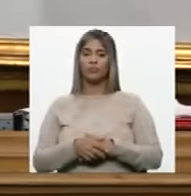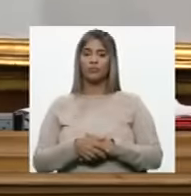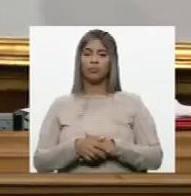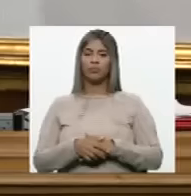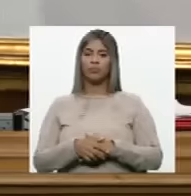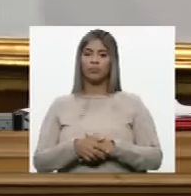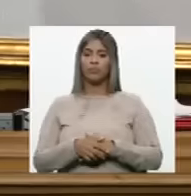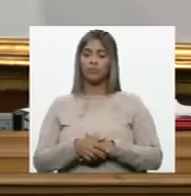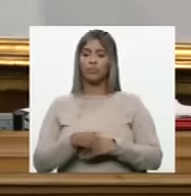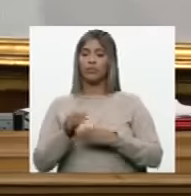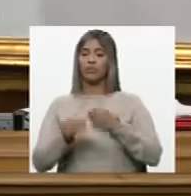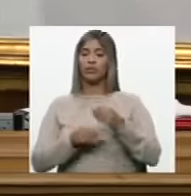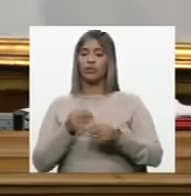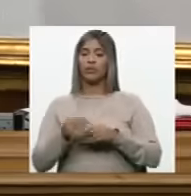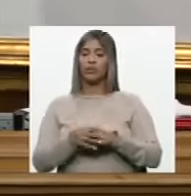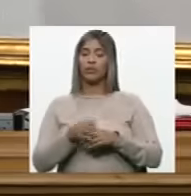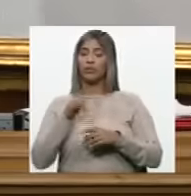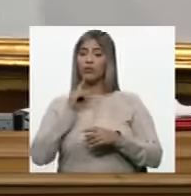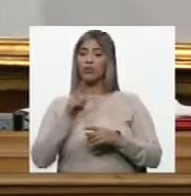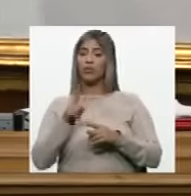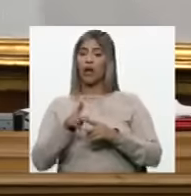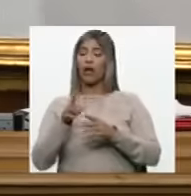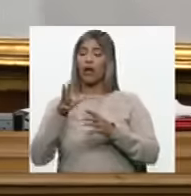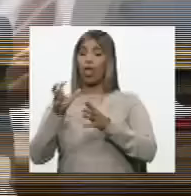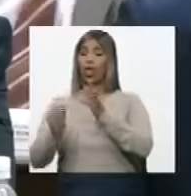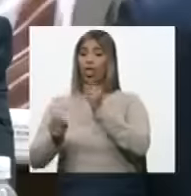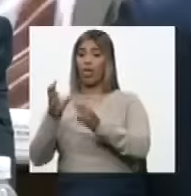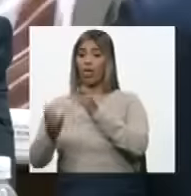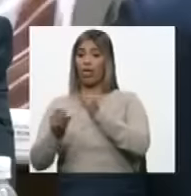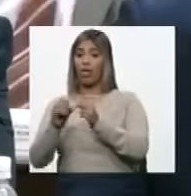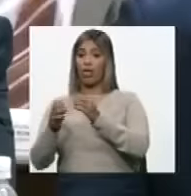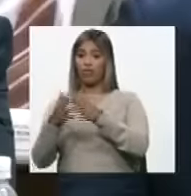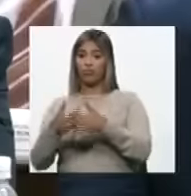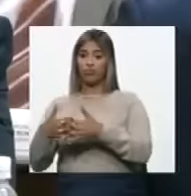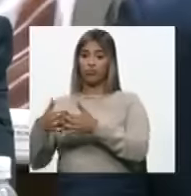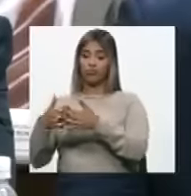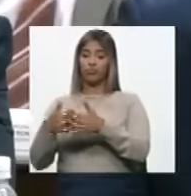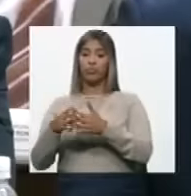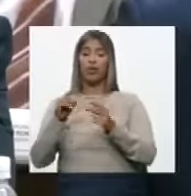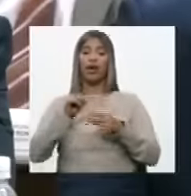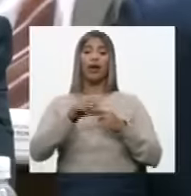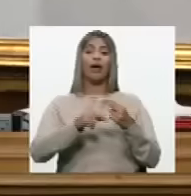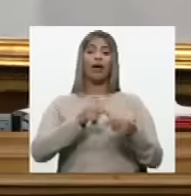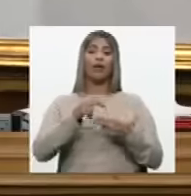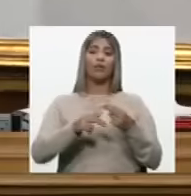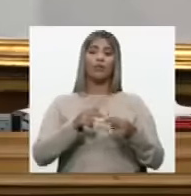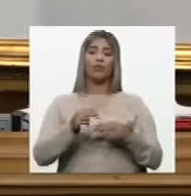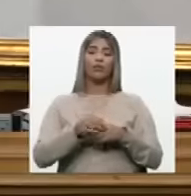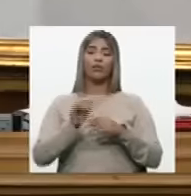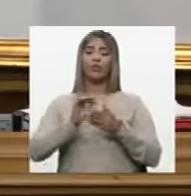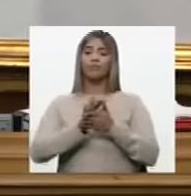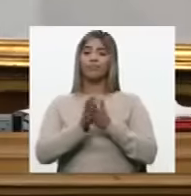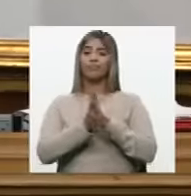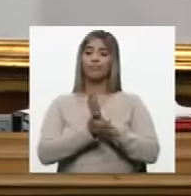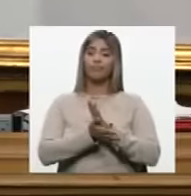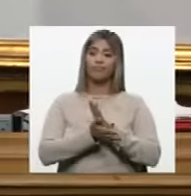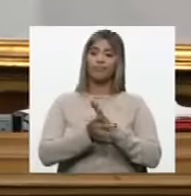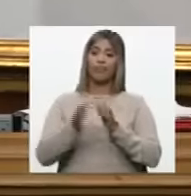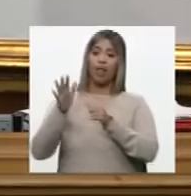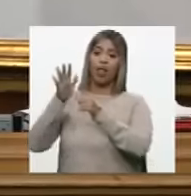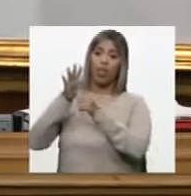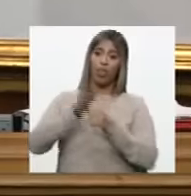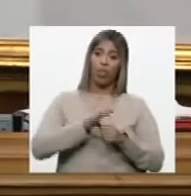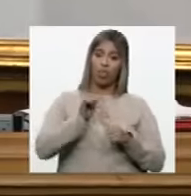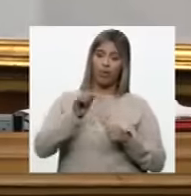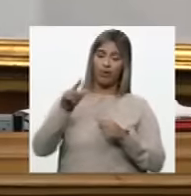que son hechas guindado de las bolas de los gringos y las revoluciones que son hechas para acabar con la dominación yanqui en